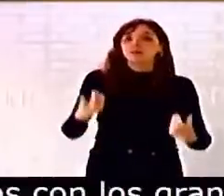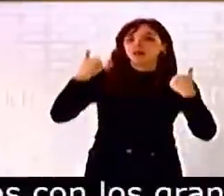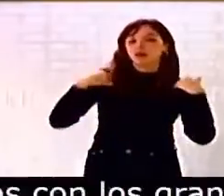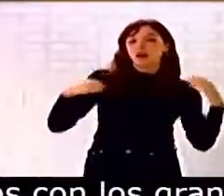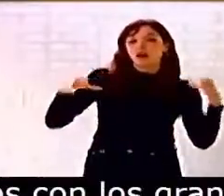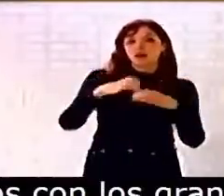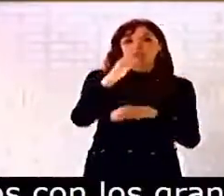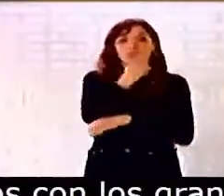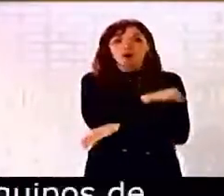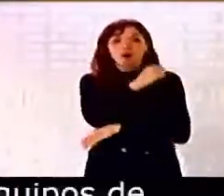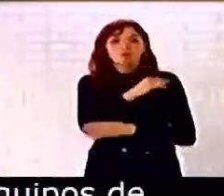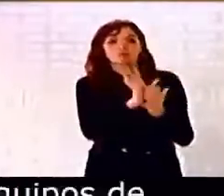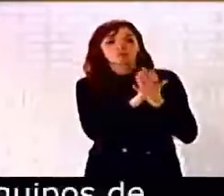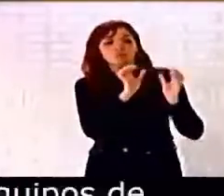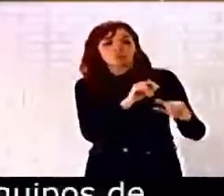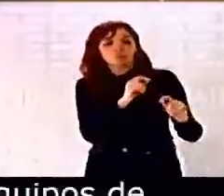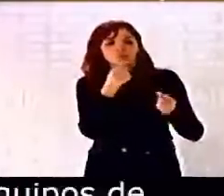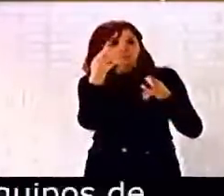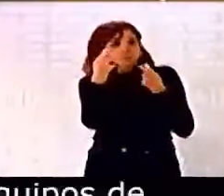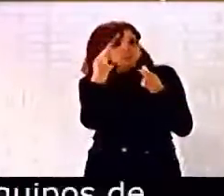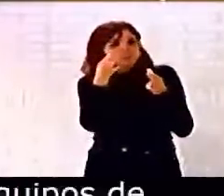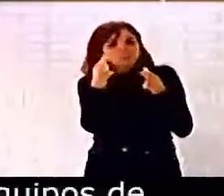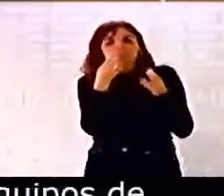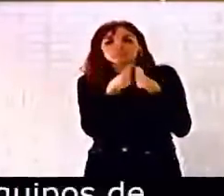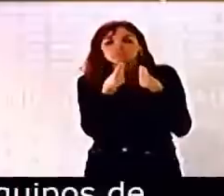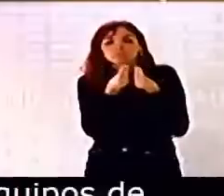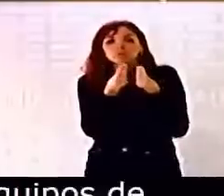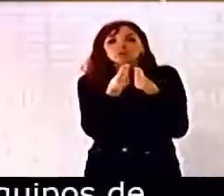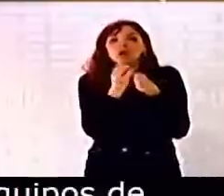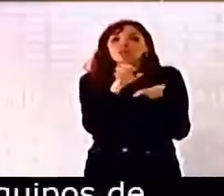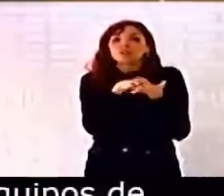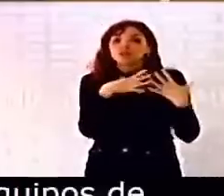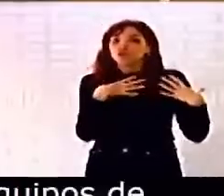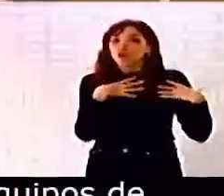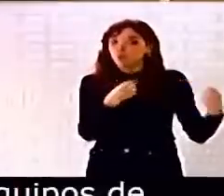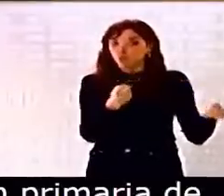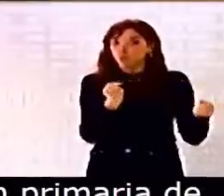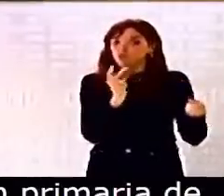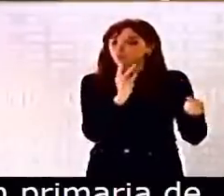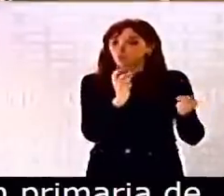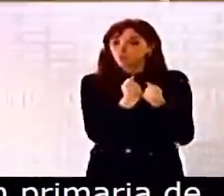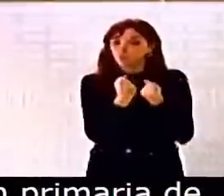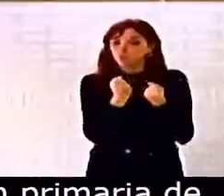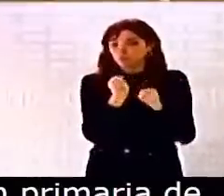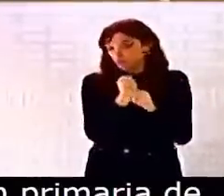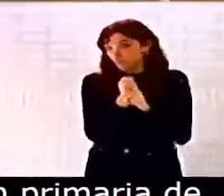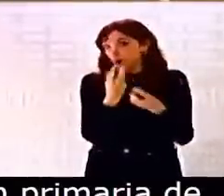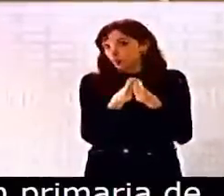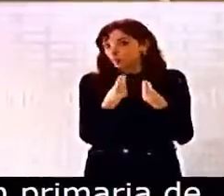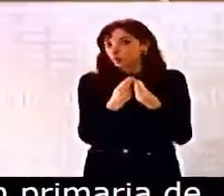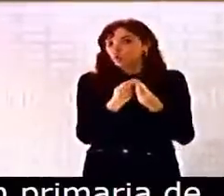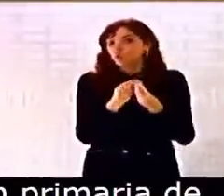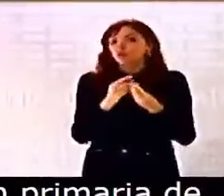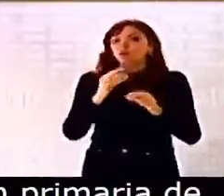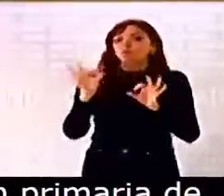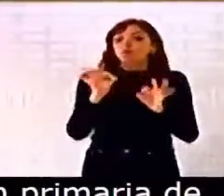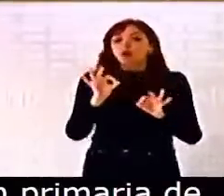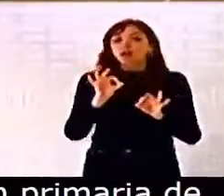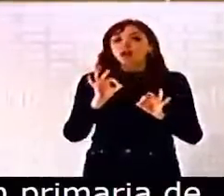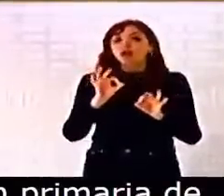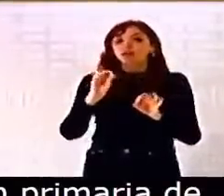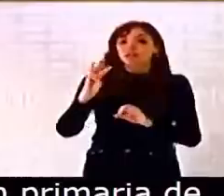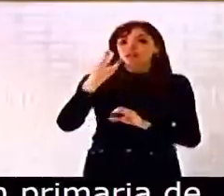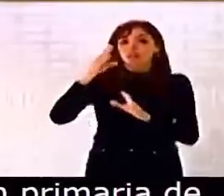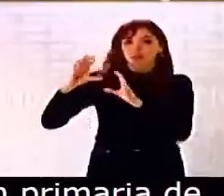vacunación en coordinación muy estrecha con atención primaria de salud, y estamos programando el siguiente grupo